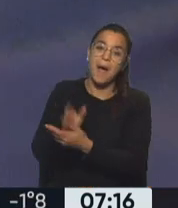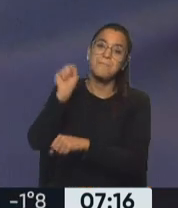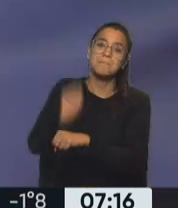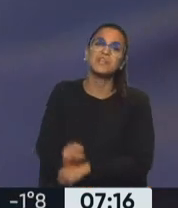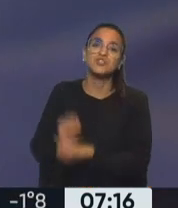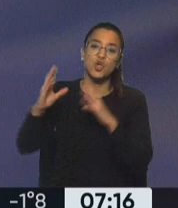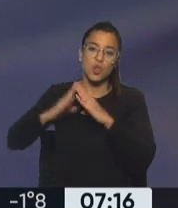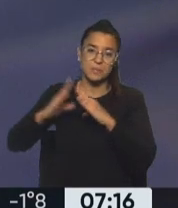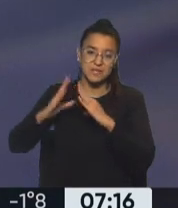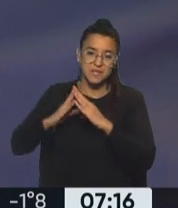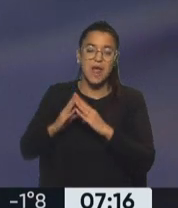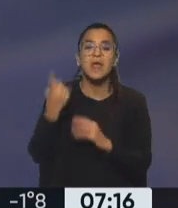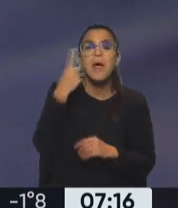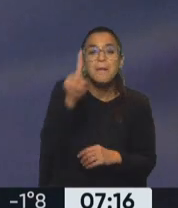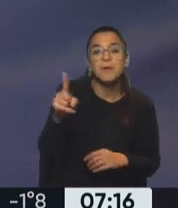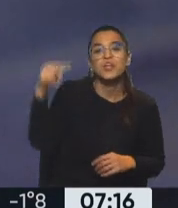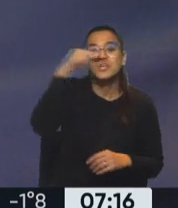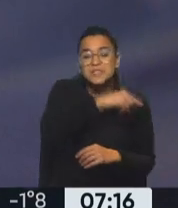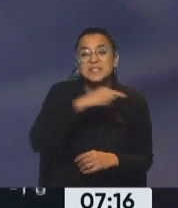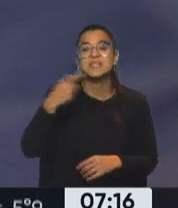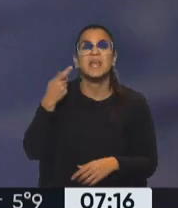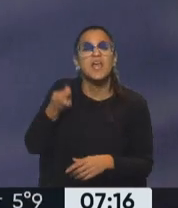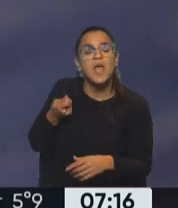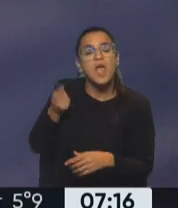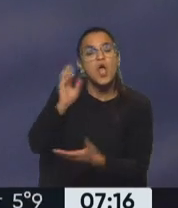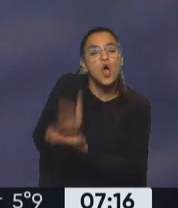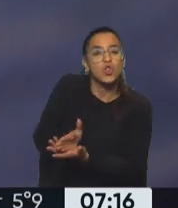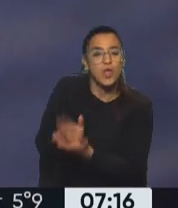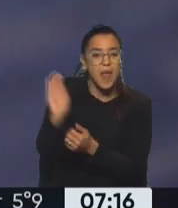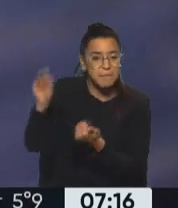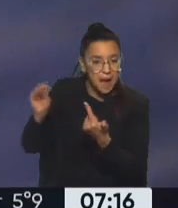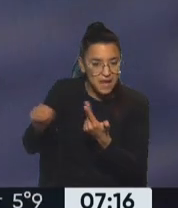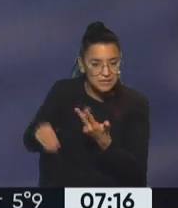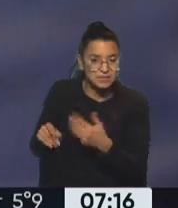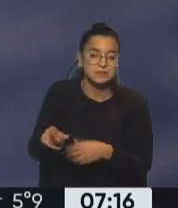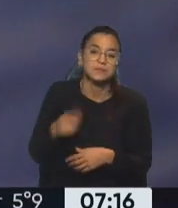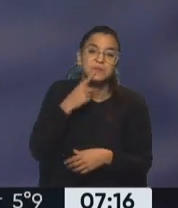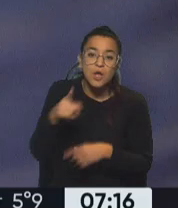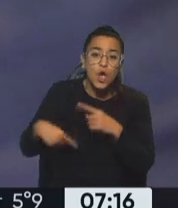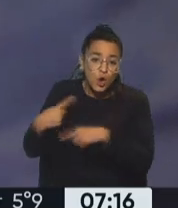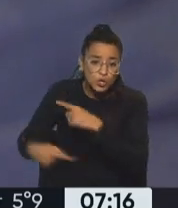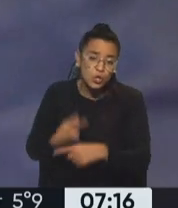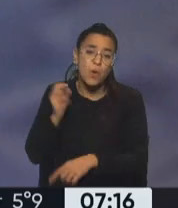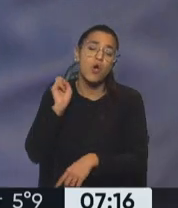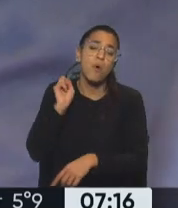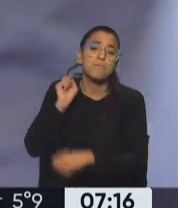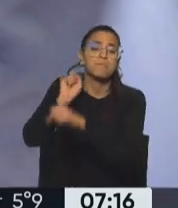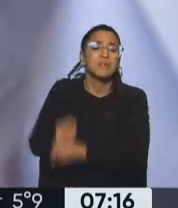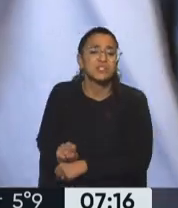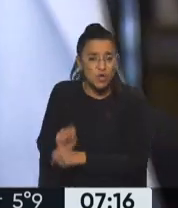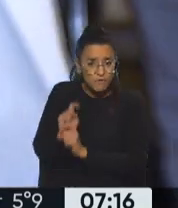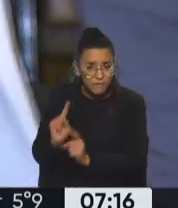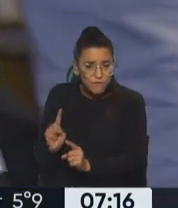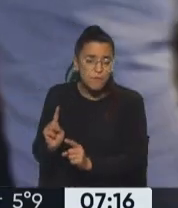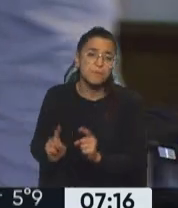domiciliaria, pero te reitero, tiene 7 condenas más a perpetua, donde continúa con prisión efectiva, es decir, no